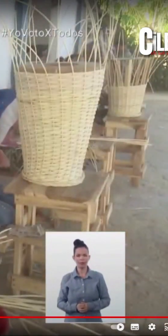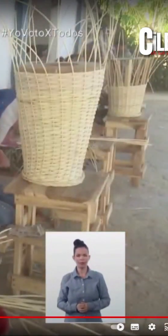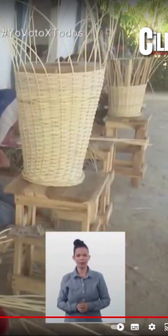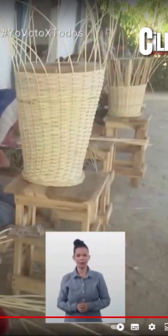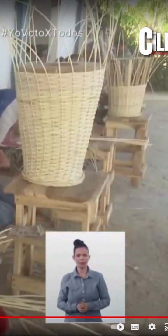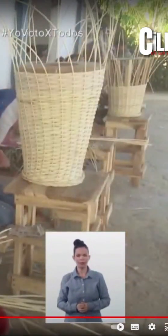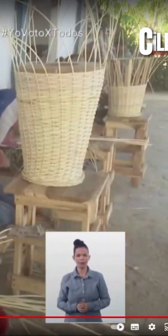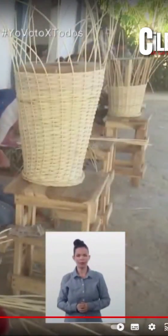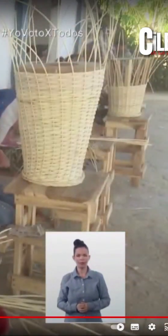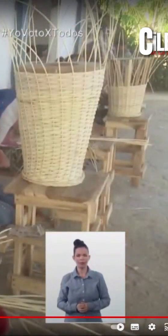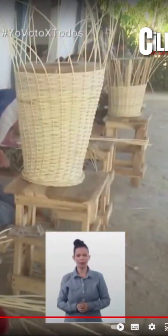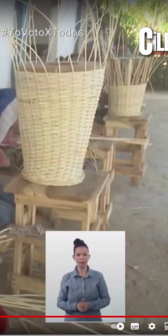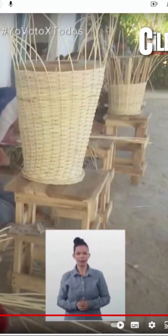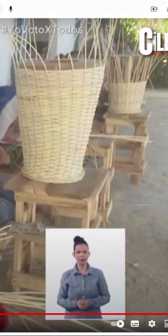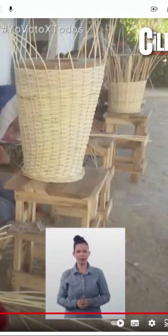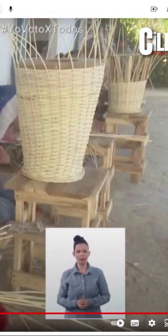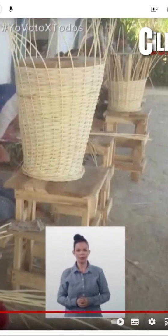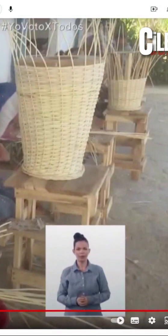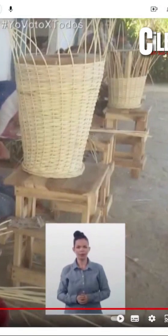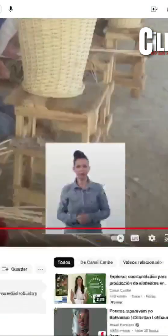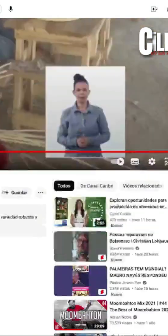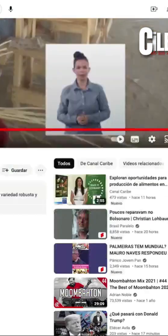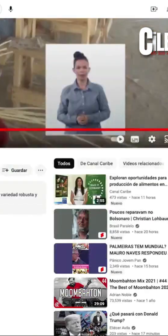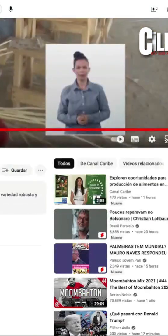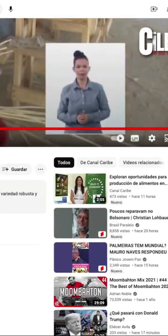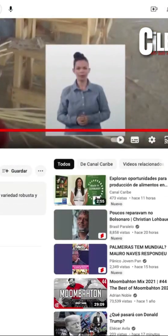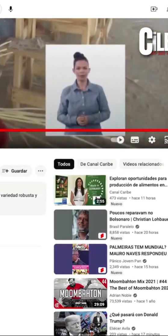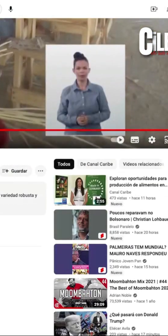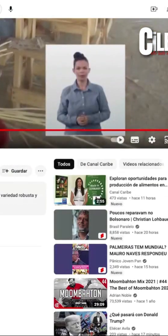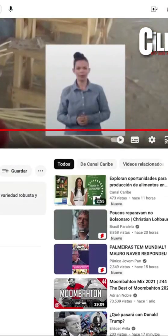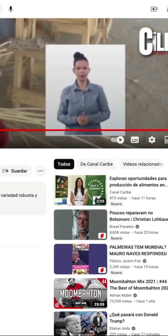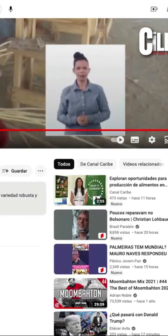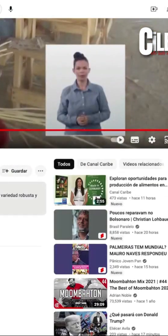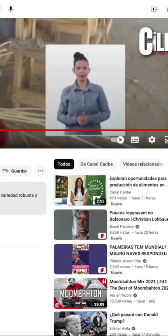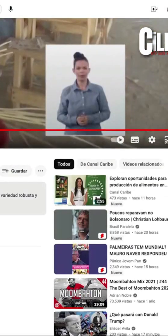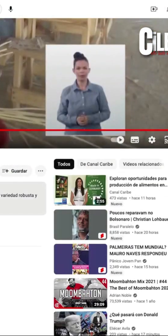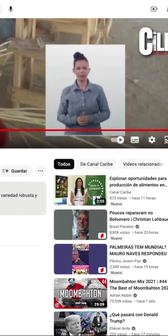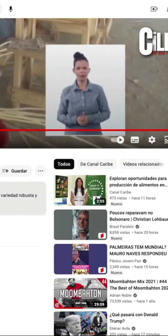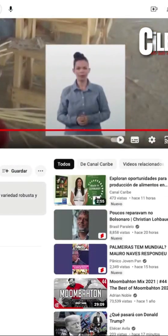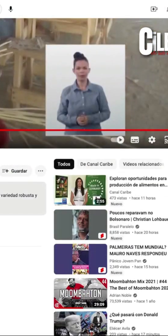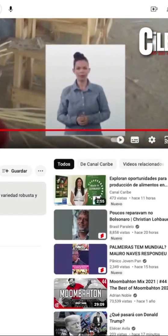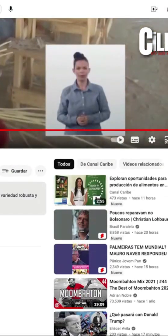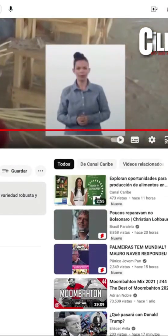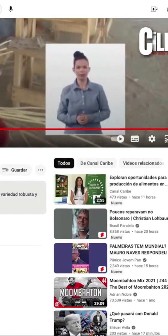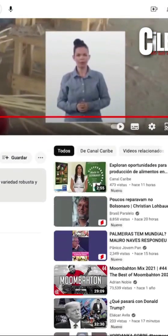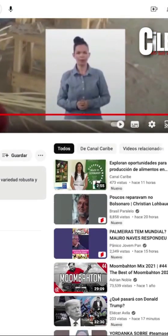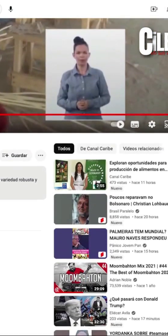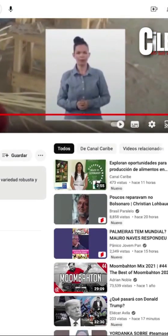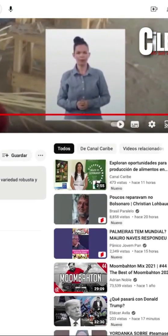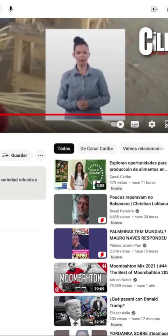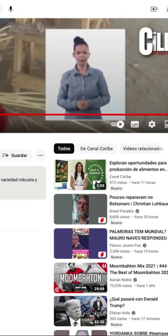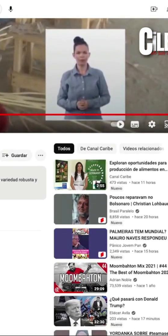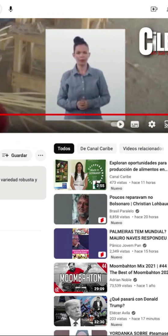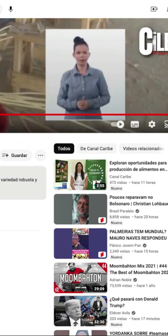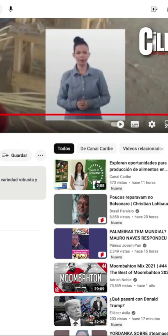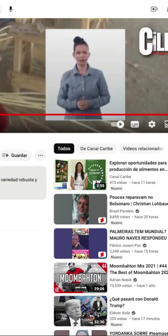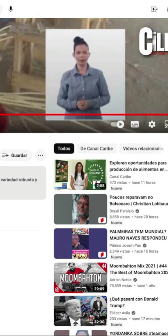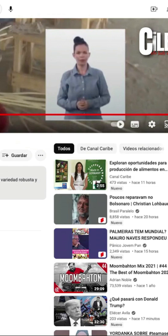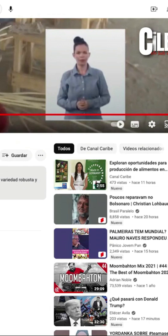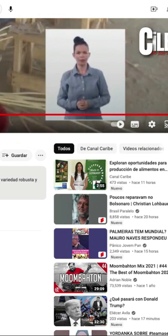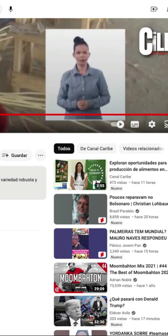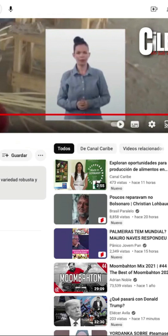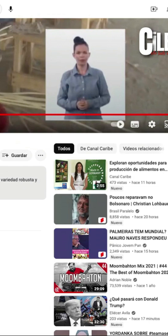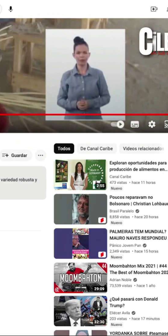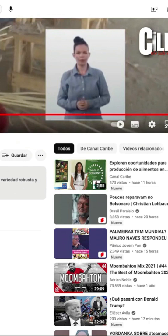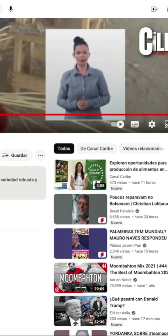Ahí se acaba el reportaje. ¿Dónde está la ciencia y la innovación? ¿De qué año es esto? 2023, papi, siglo XXI. Mira, hace 18 horas te compartieron. ¿Tú me lo ves?